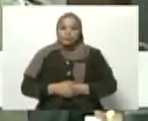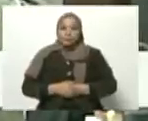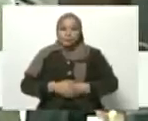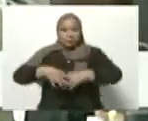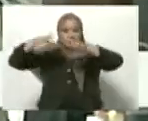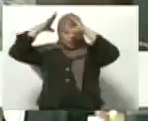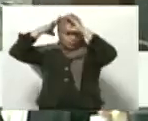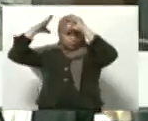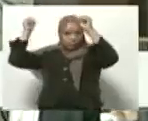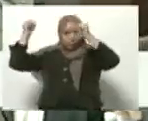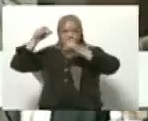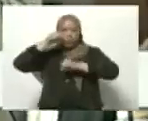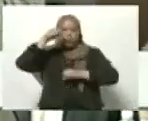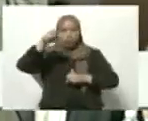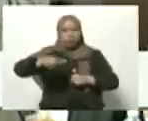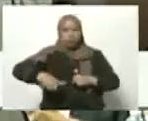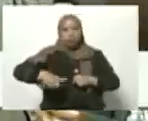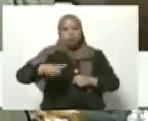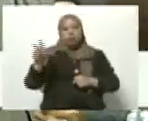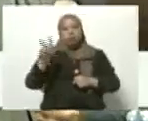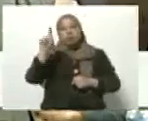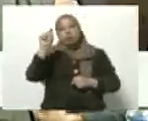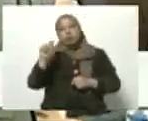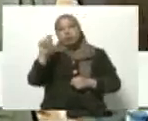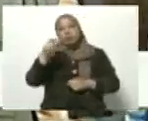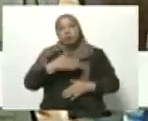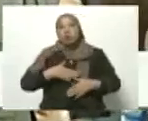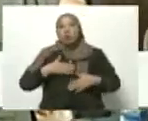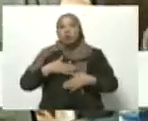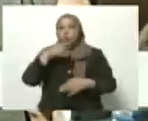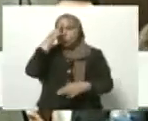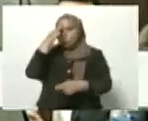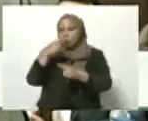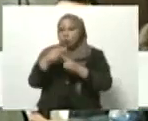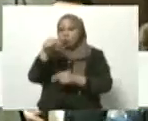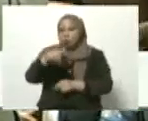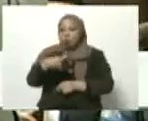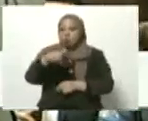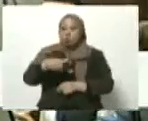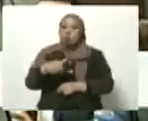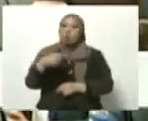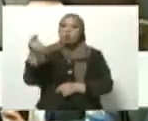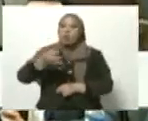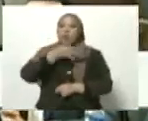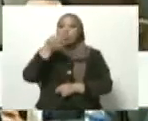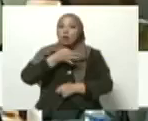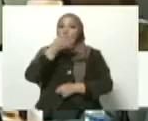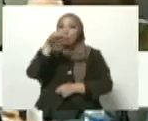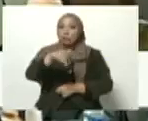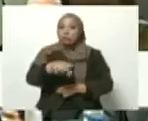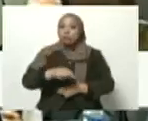Moncada, el Parlamento venezolano se siente honrado con su presencia en la tarde de hoy.